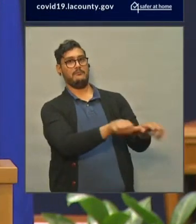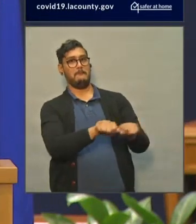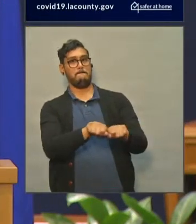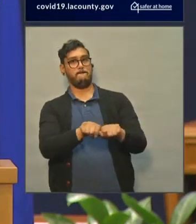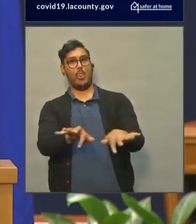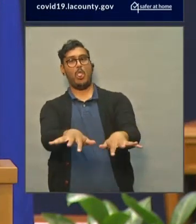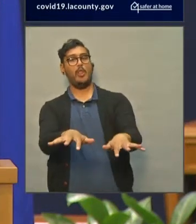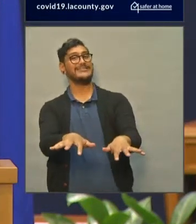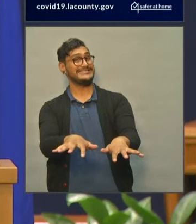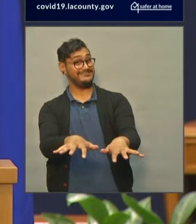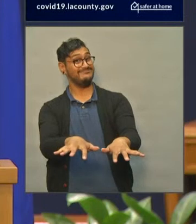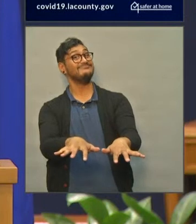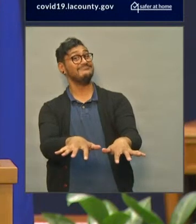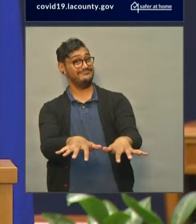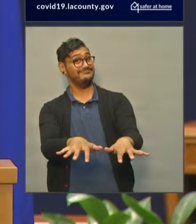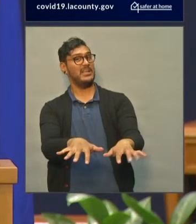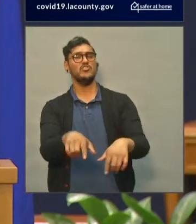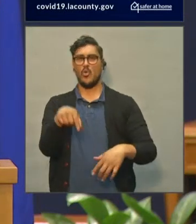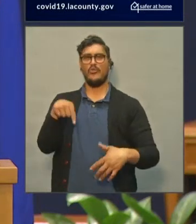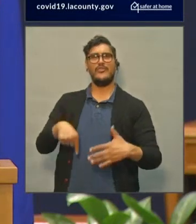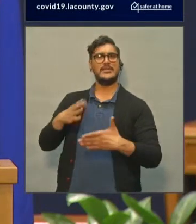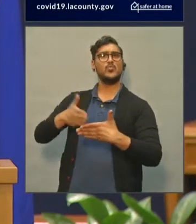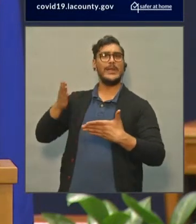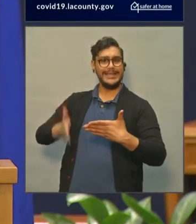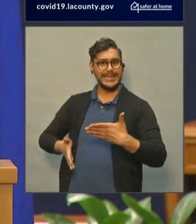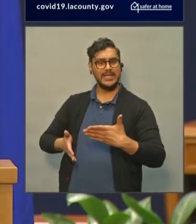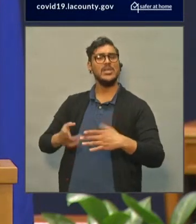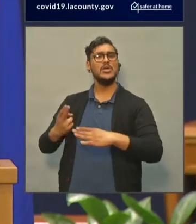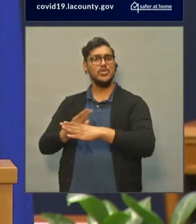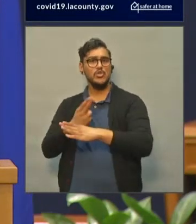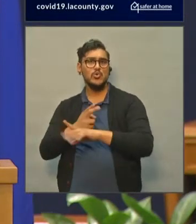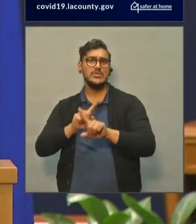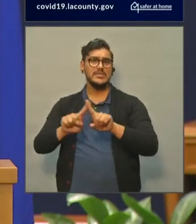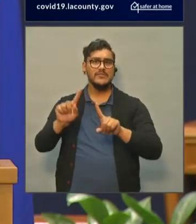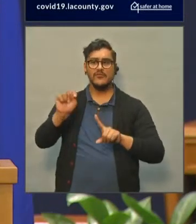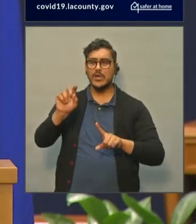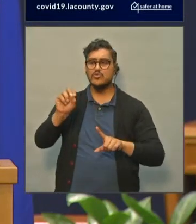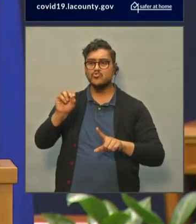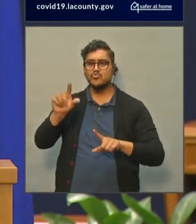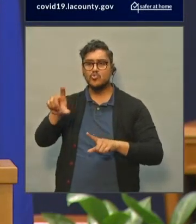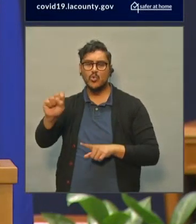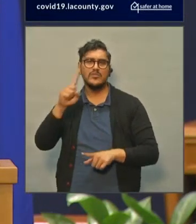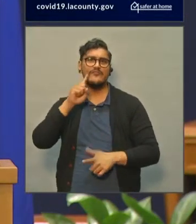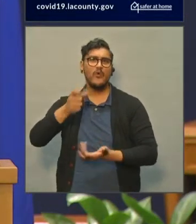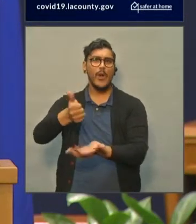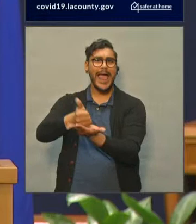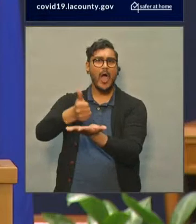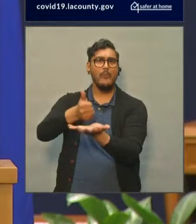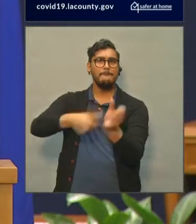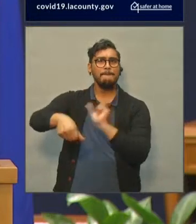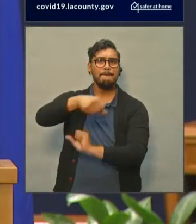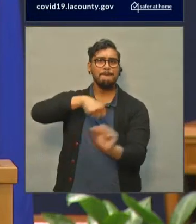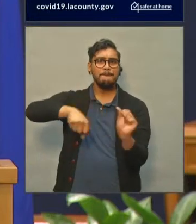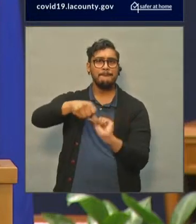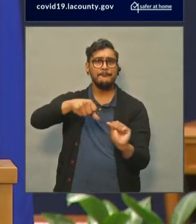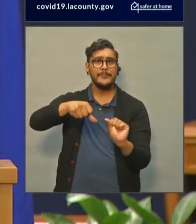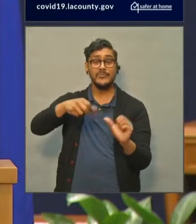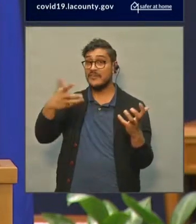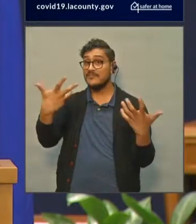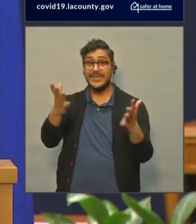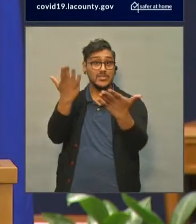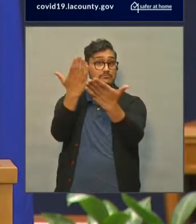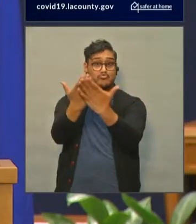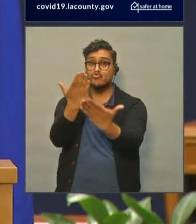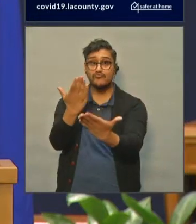sigamos usando todas las herramientas que tenemos para cuidarnos el uno al otro. Hemos demostrado que estas